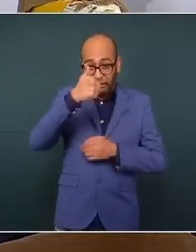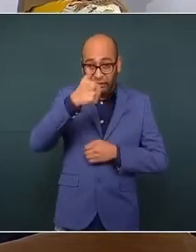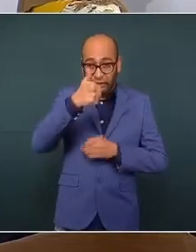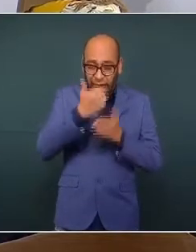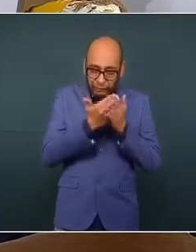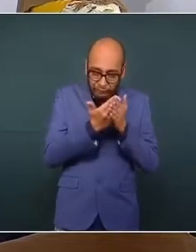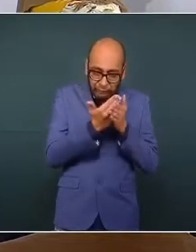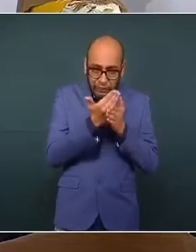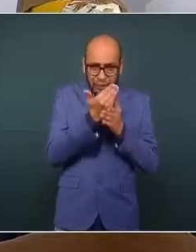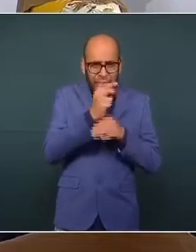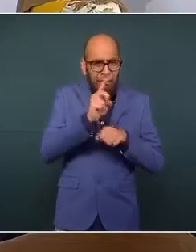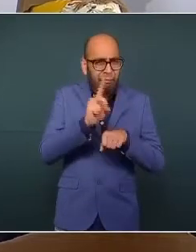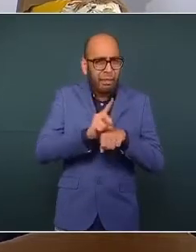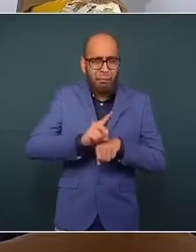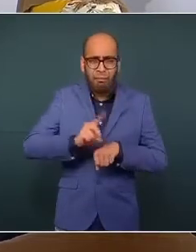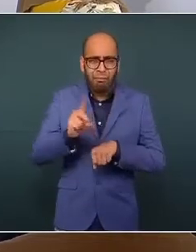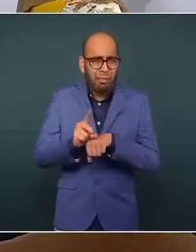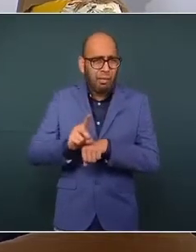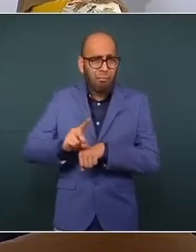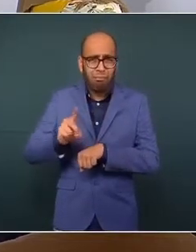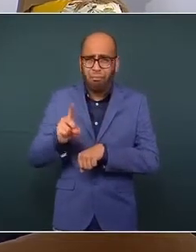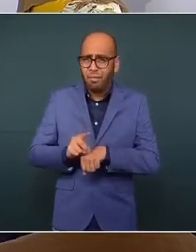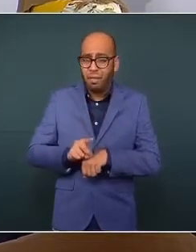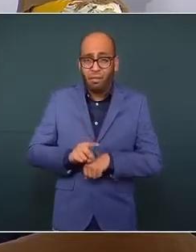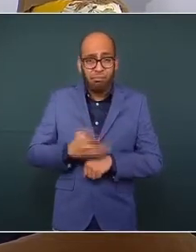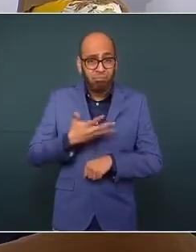todos los días,